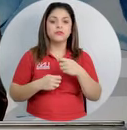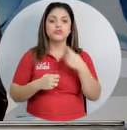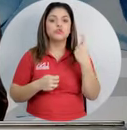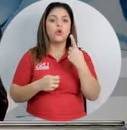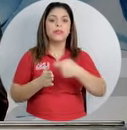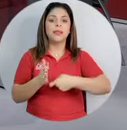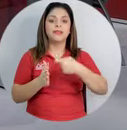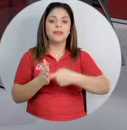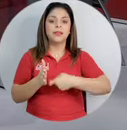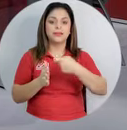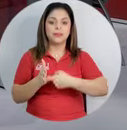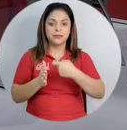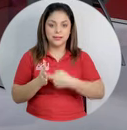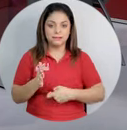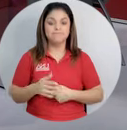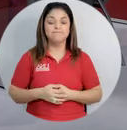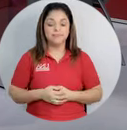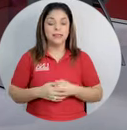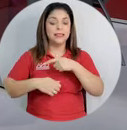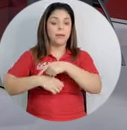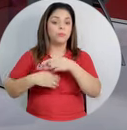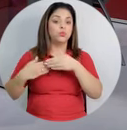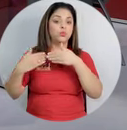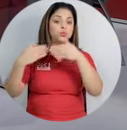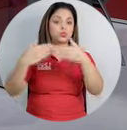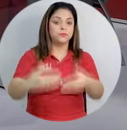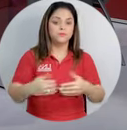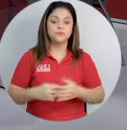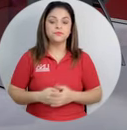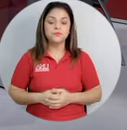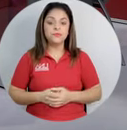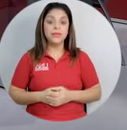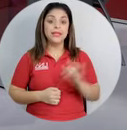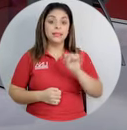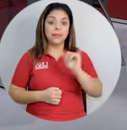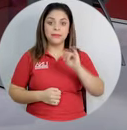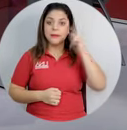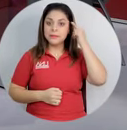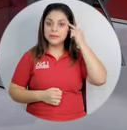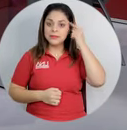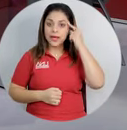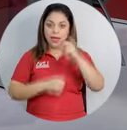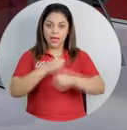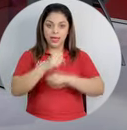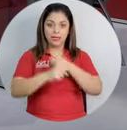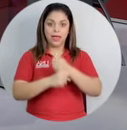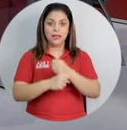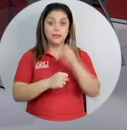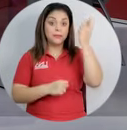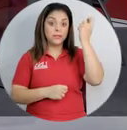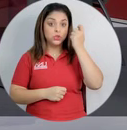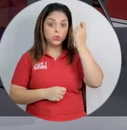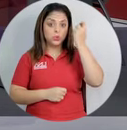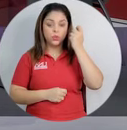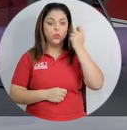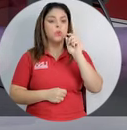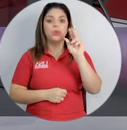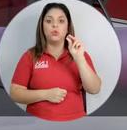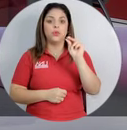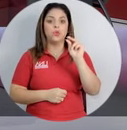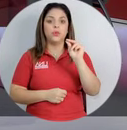intereses. Y bien importante es esto que mencionaba con lo del plazo, también conforme se acerca la edad de retiro es muy importante procurar